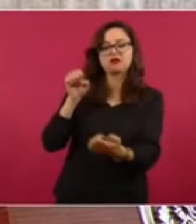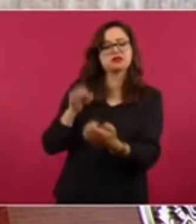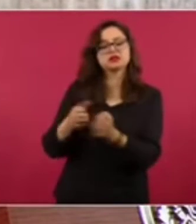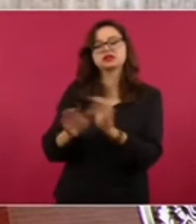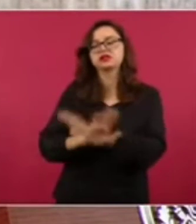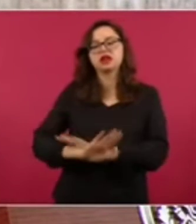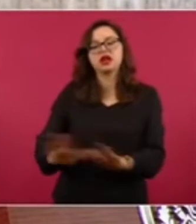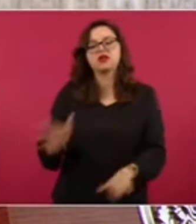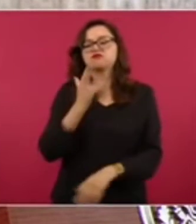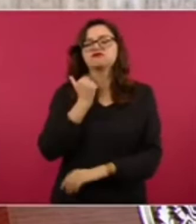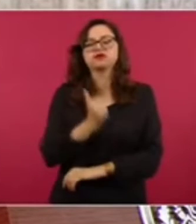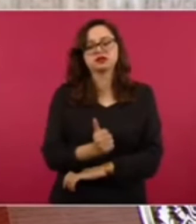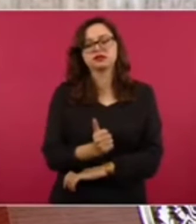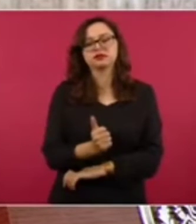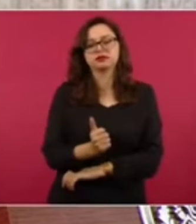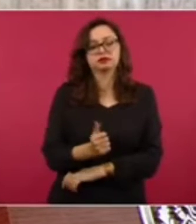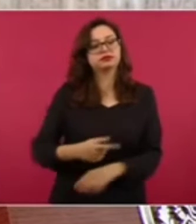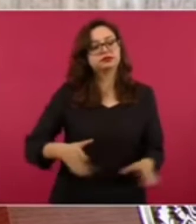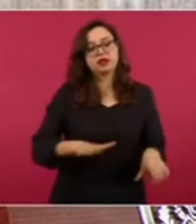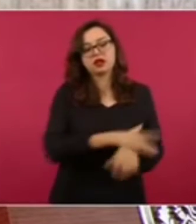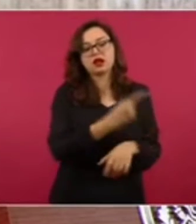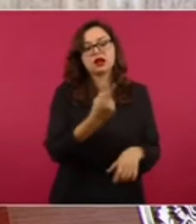a engañar, a